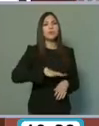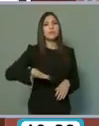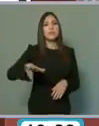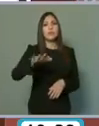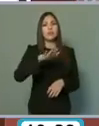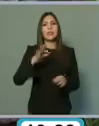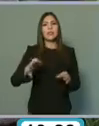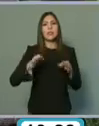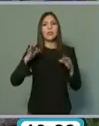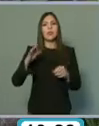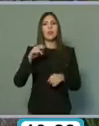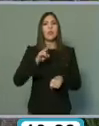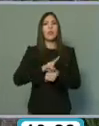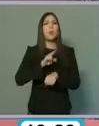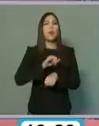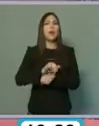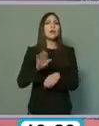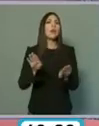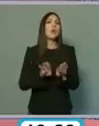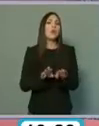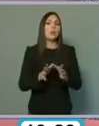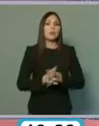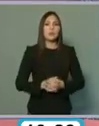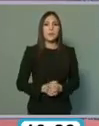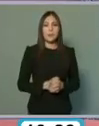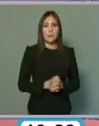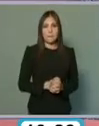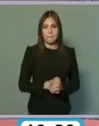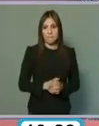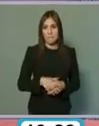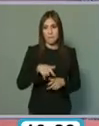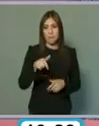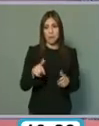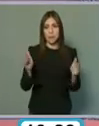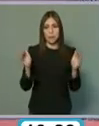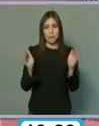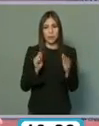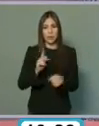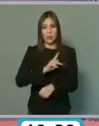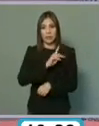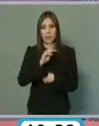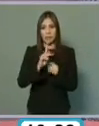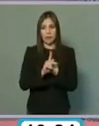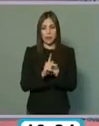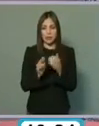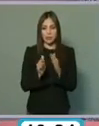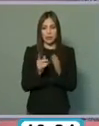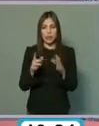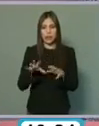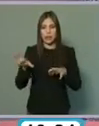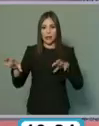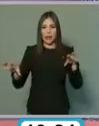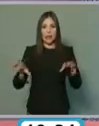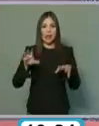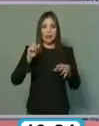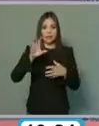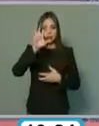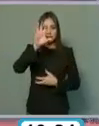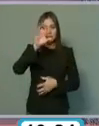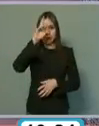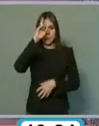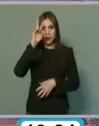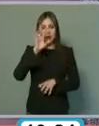típico del Uruguay? Bueno, Uruguay es un pequeño país, es una cuña entre dos grandes países como son Brasil y Argentina, en los